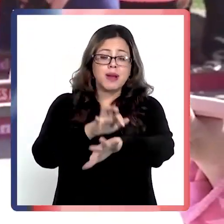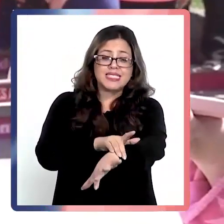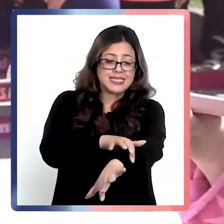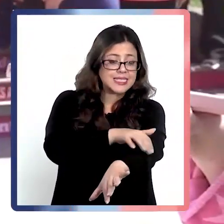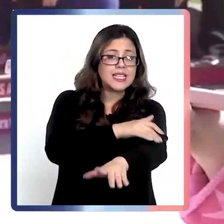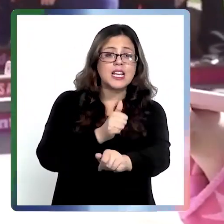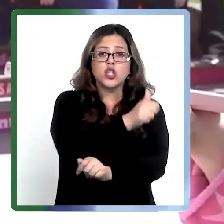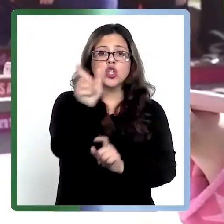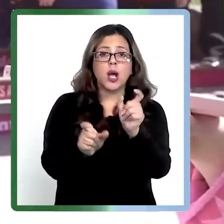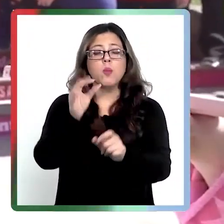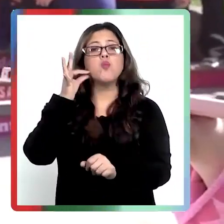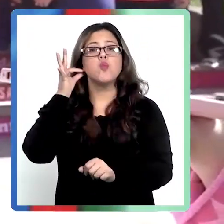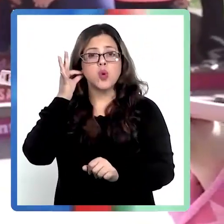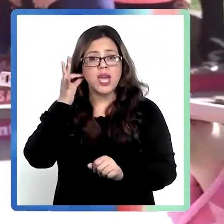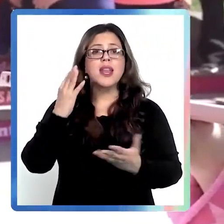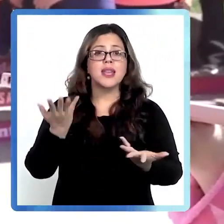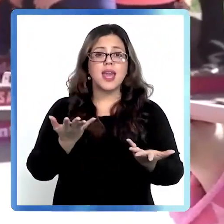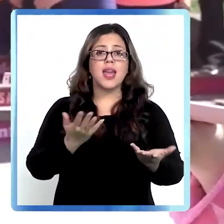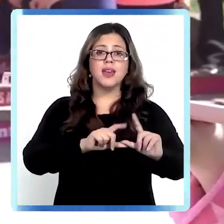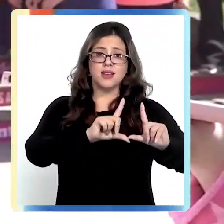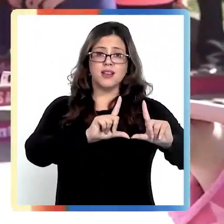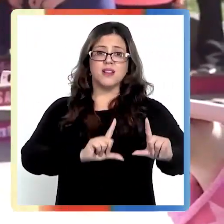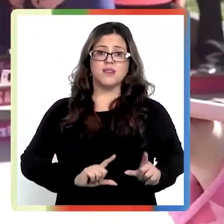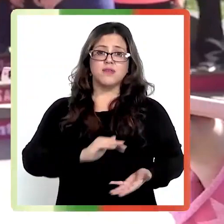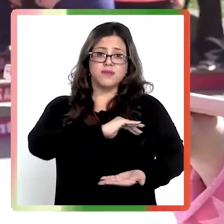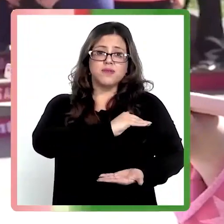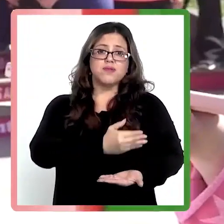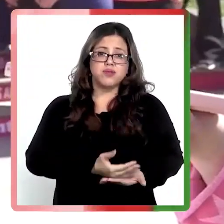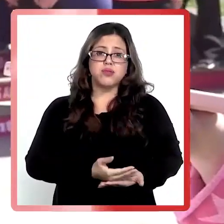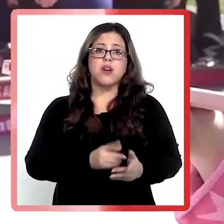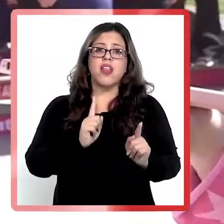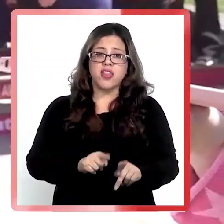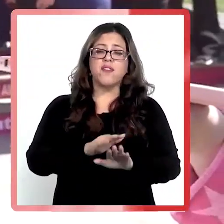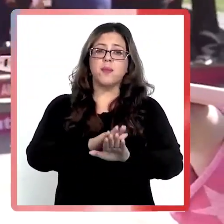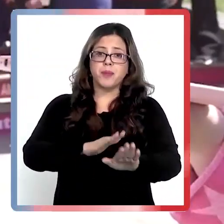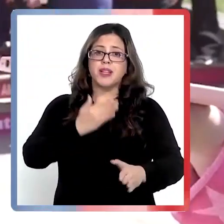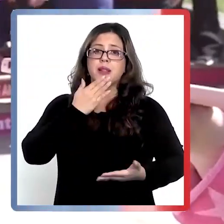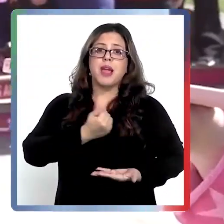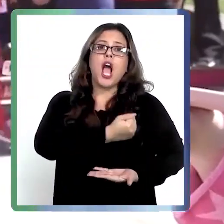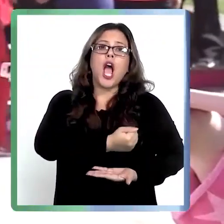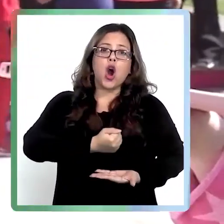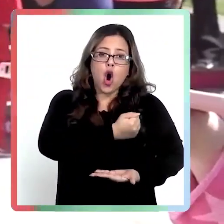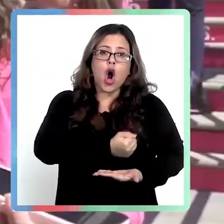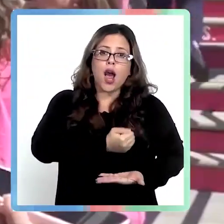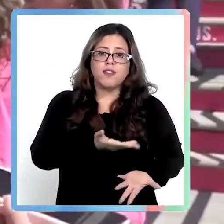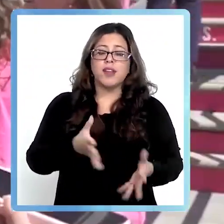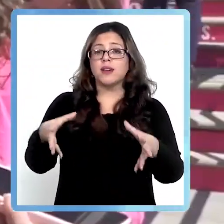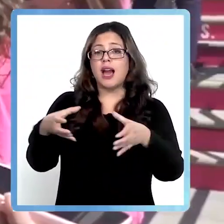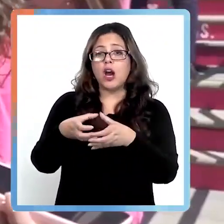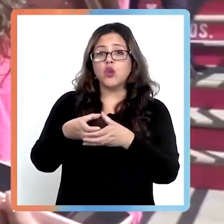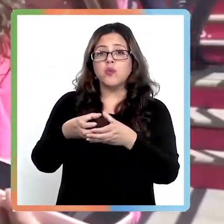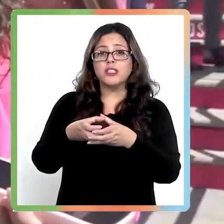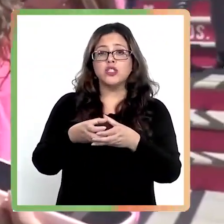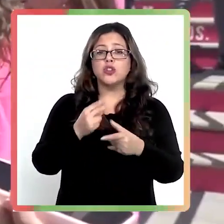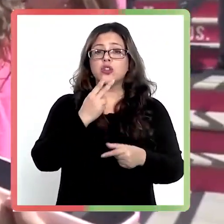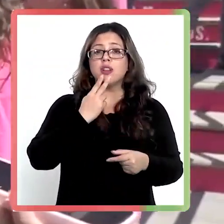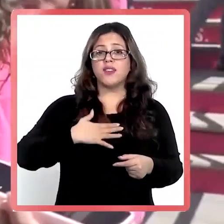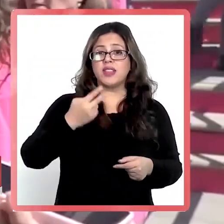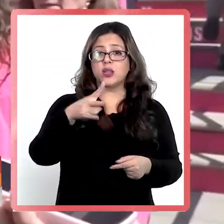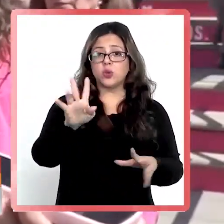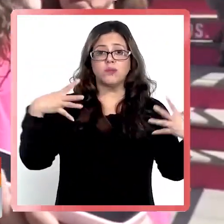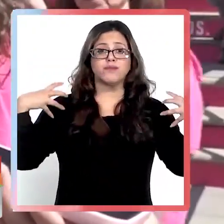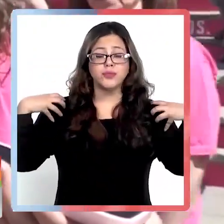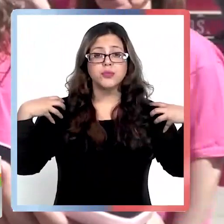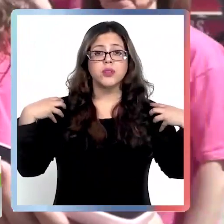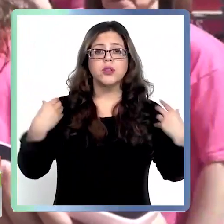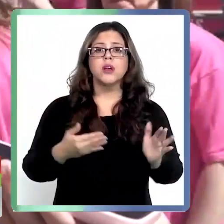mujeres, todas, se realicen sus exámenes preventivos de mamografía y ecografía si corresponde. La agrupación Tu Vida en Tus Manos